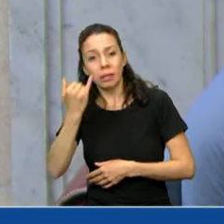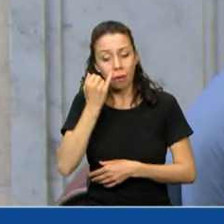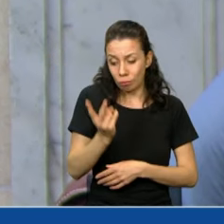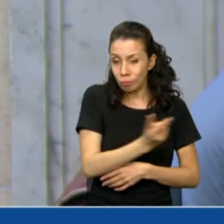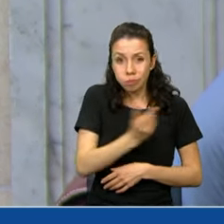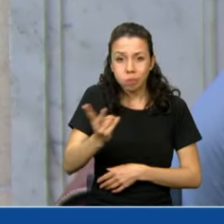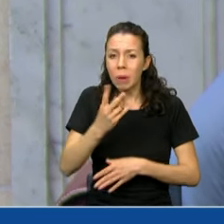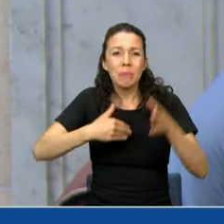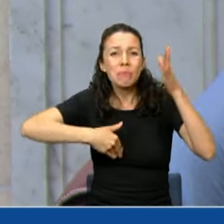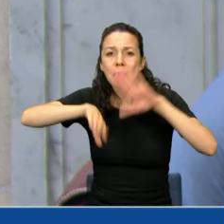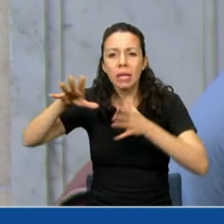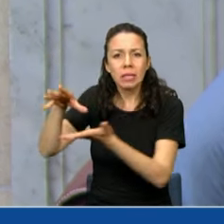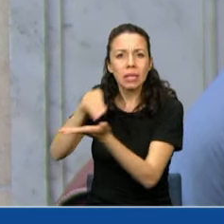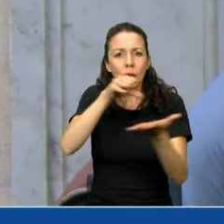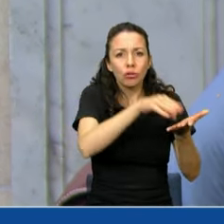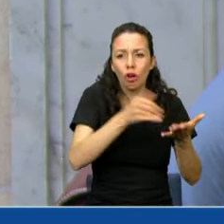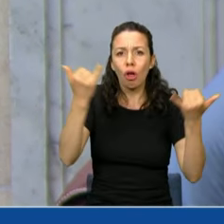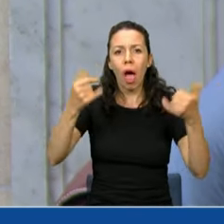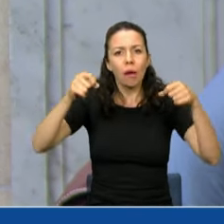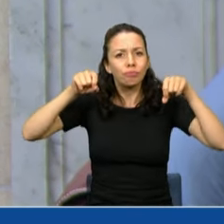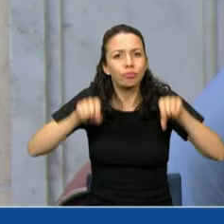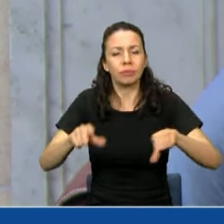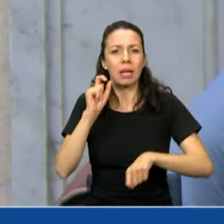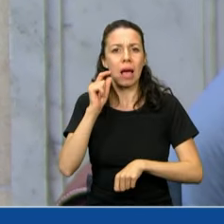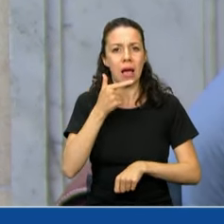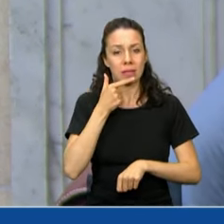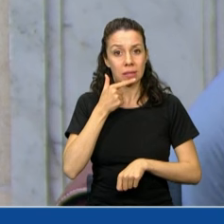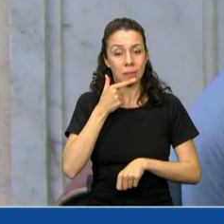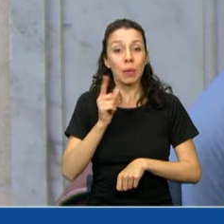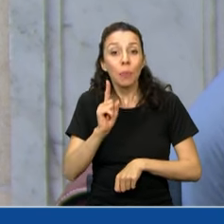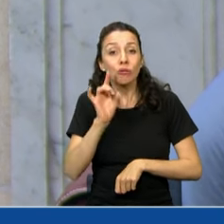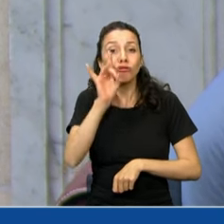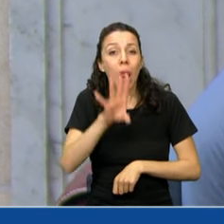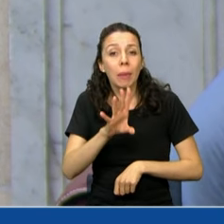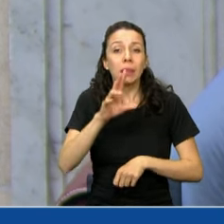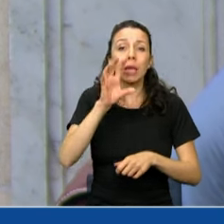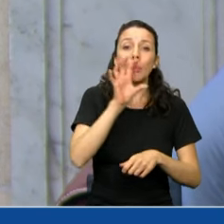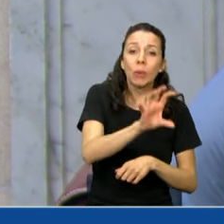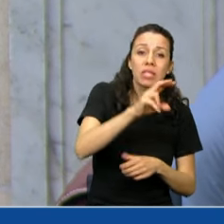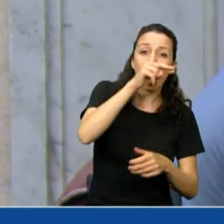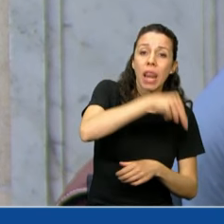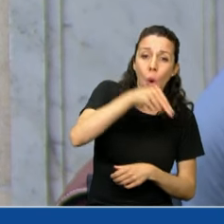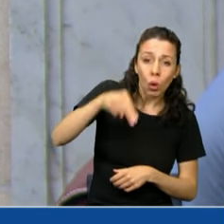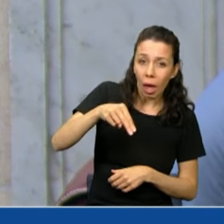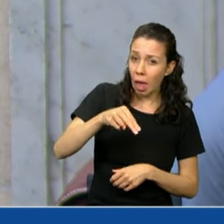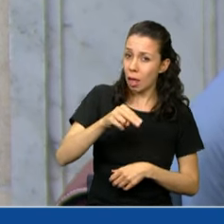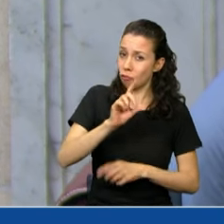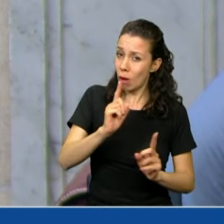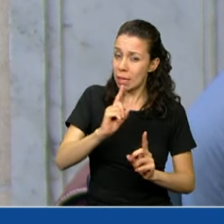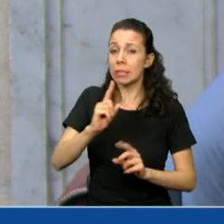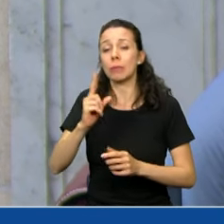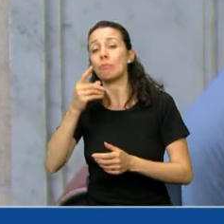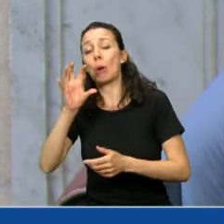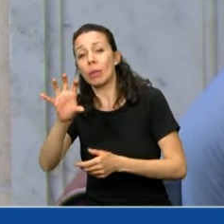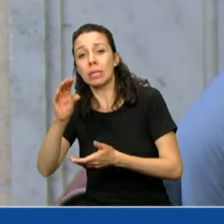yacimientos que tenemos pero esto no comprende solamente a la provincia de neuken y a la provincia de Santa